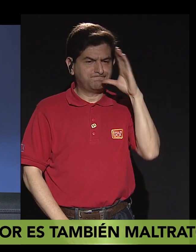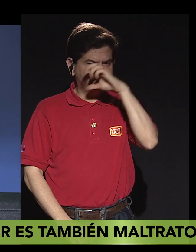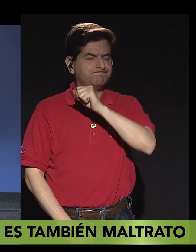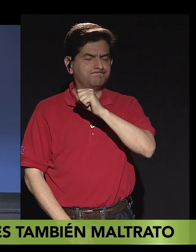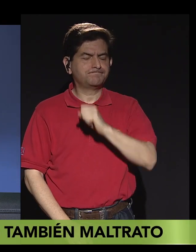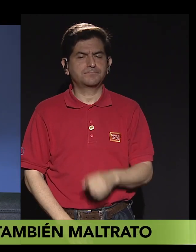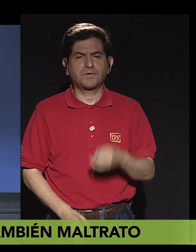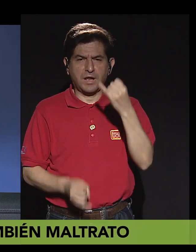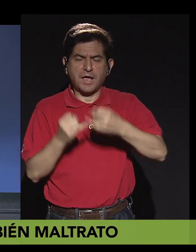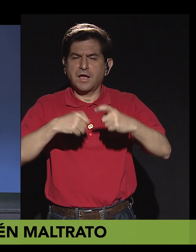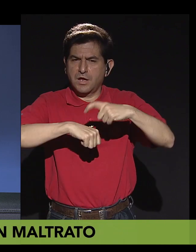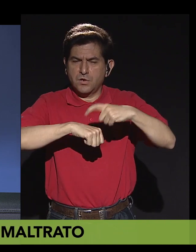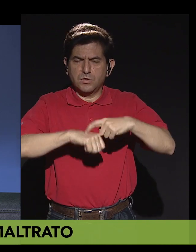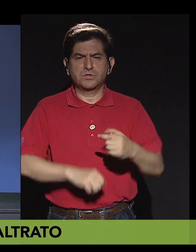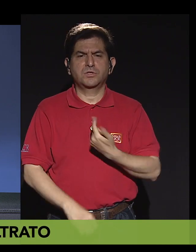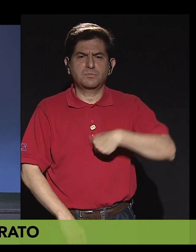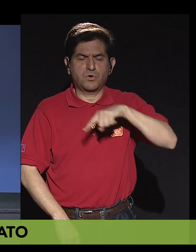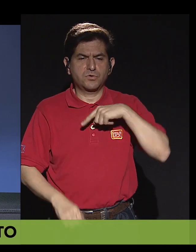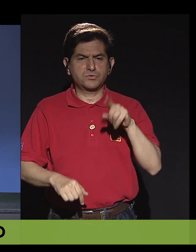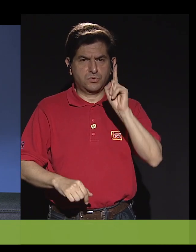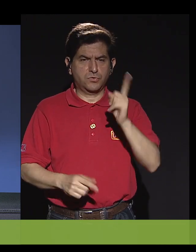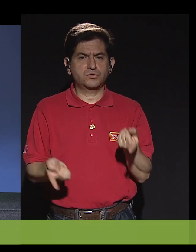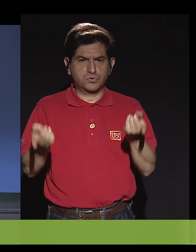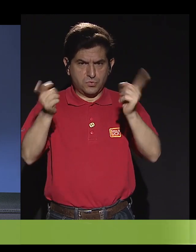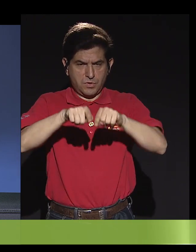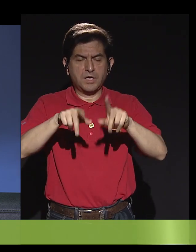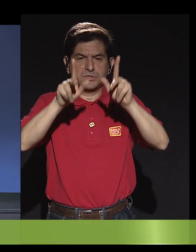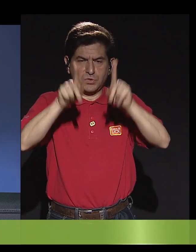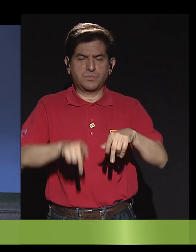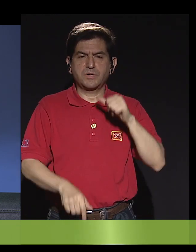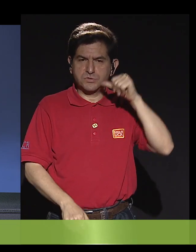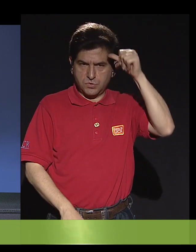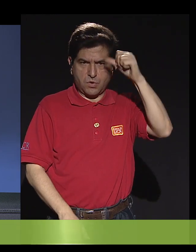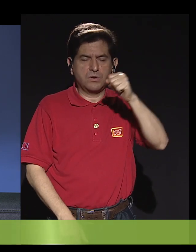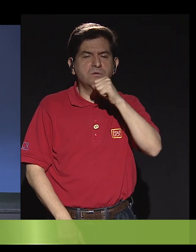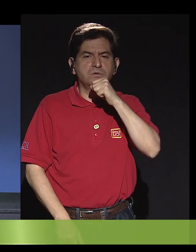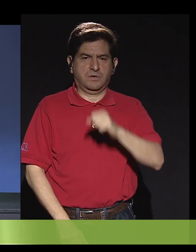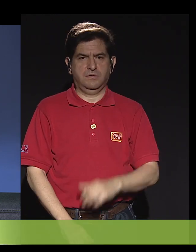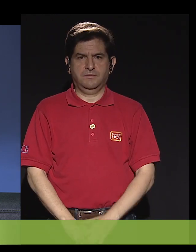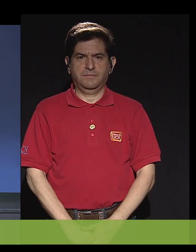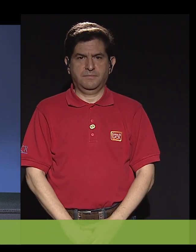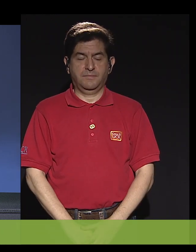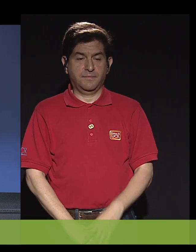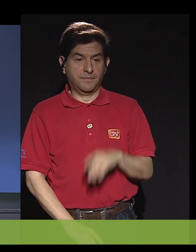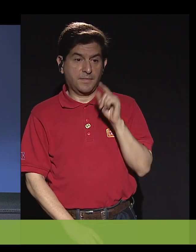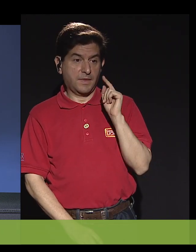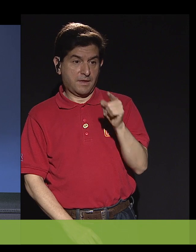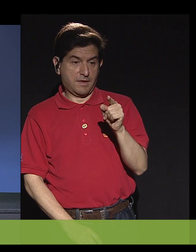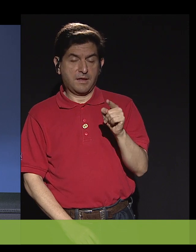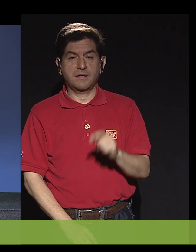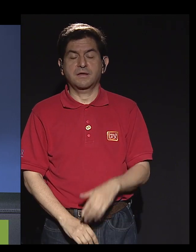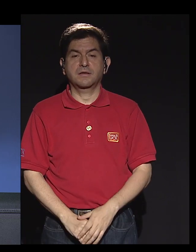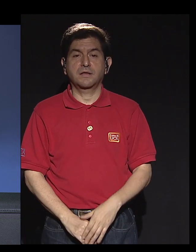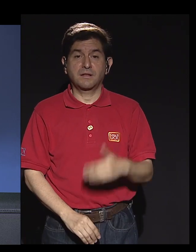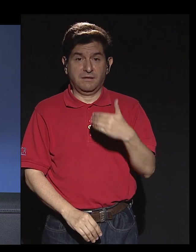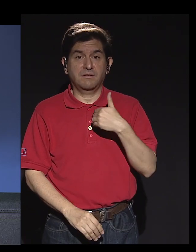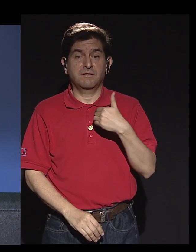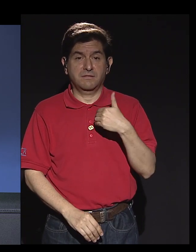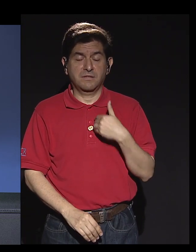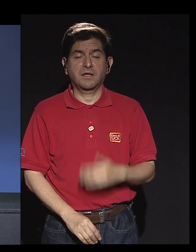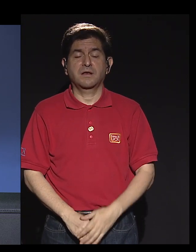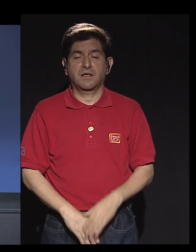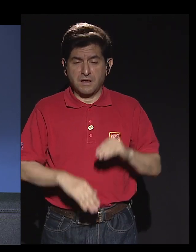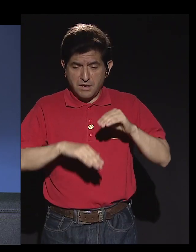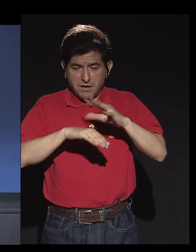He visto mucho eso. En los últimos días hemos estado con un caso así precisamente de una persona adulta mayor que tenía